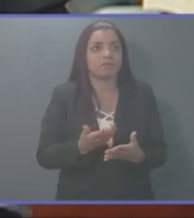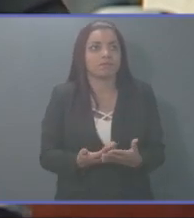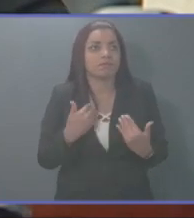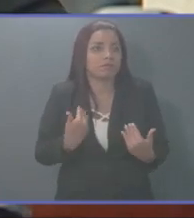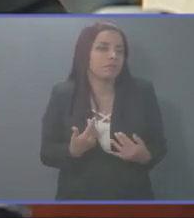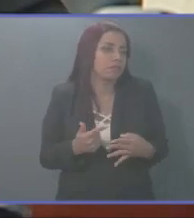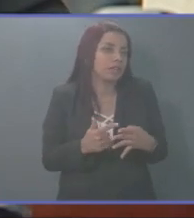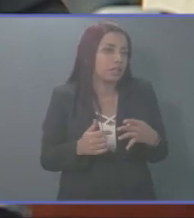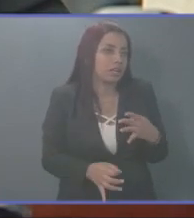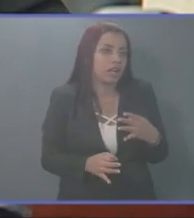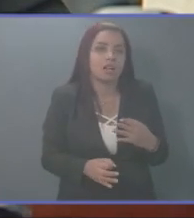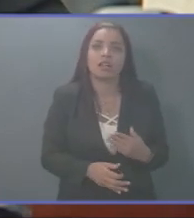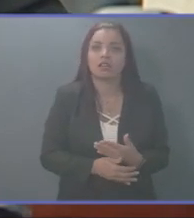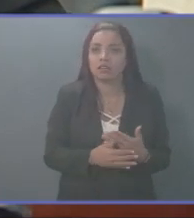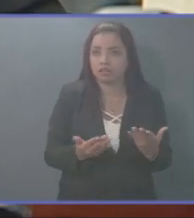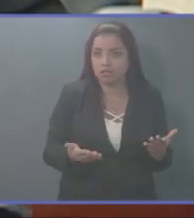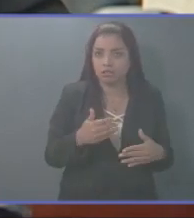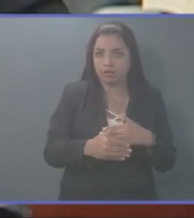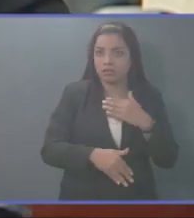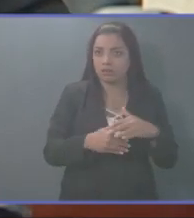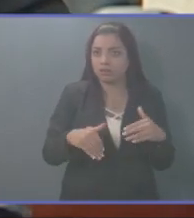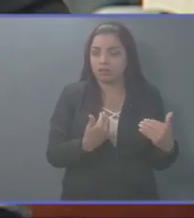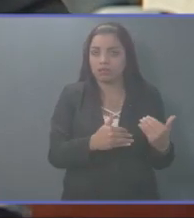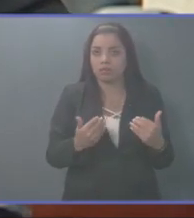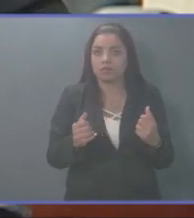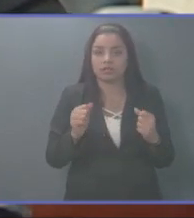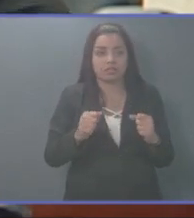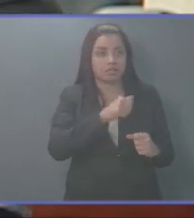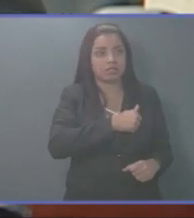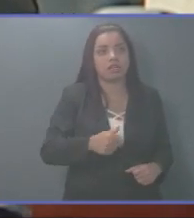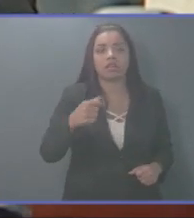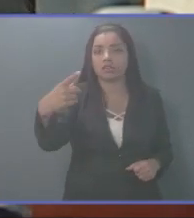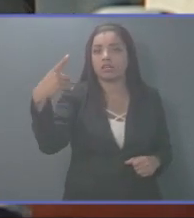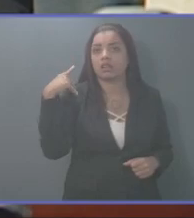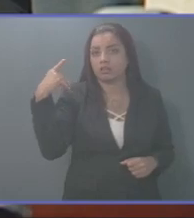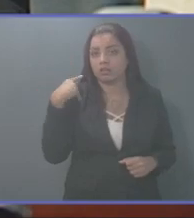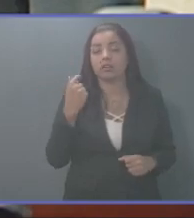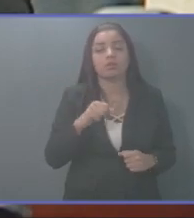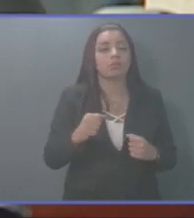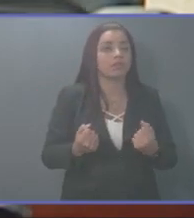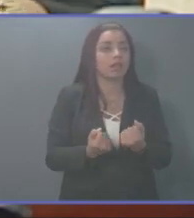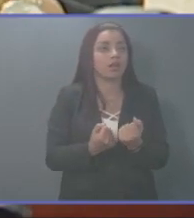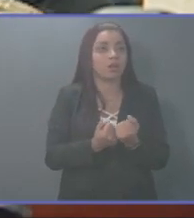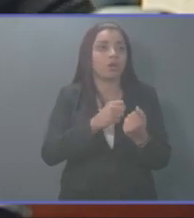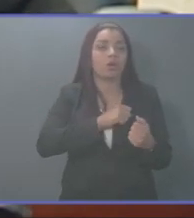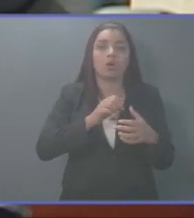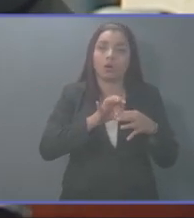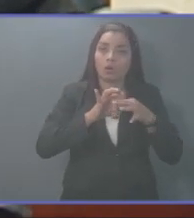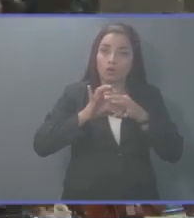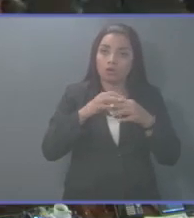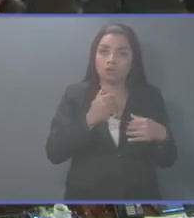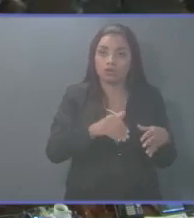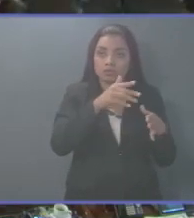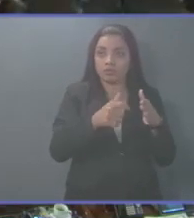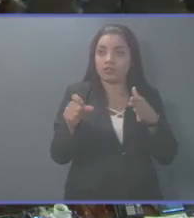ley, de acuerdo con los lineamientos establecidos por la dirección. Deber de colaboración y coordinación con otras